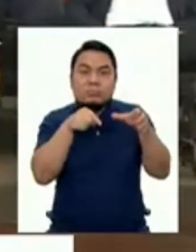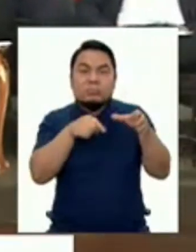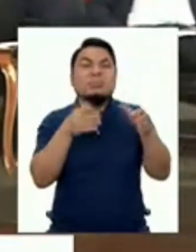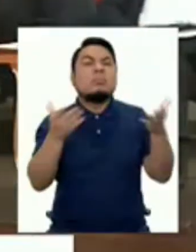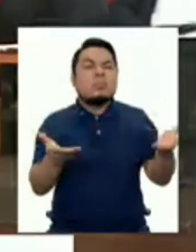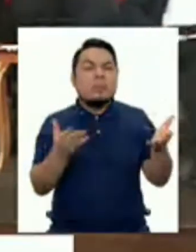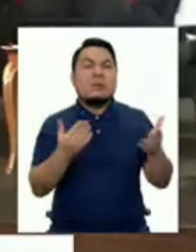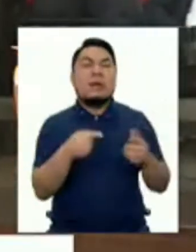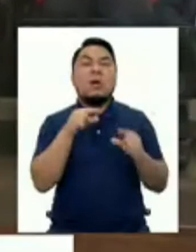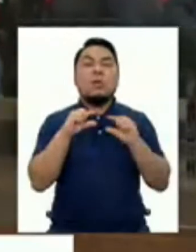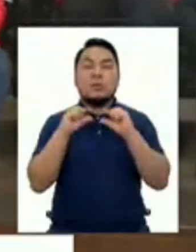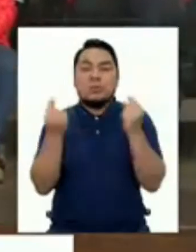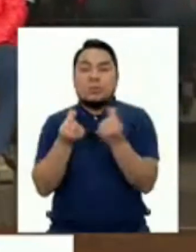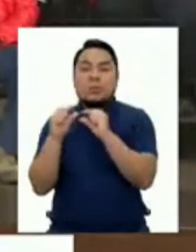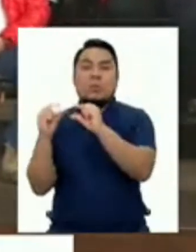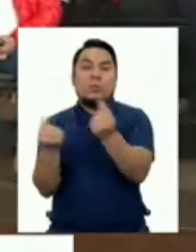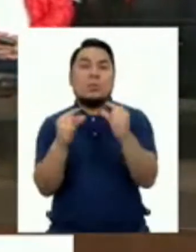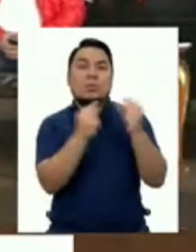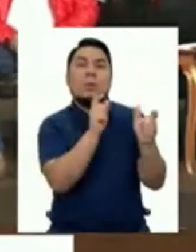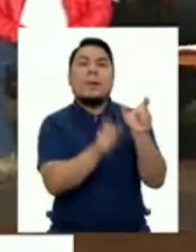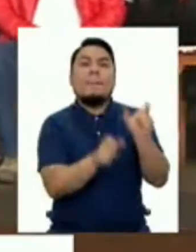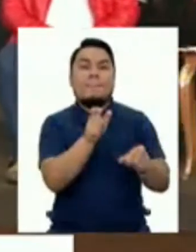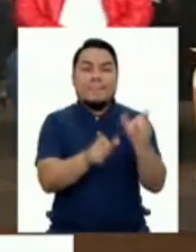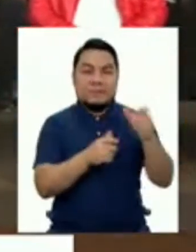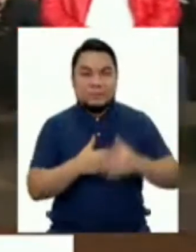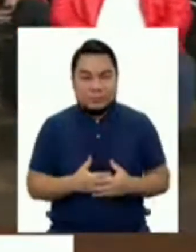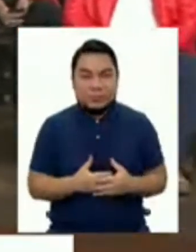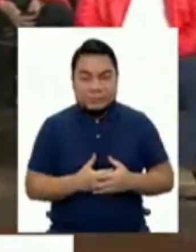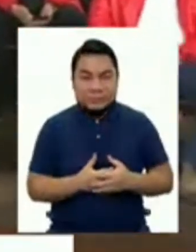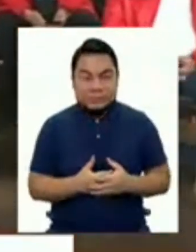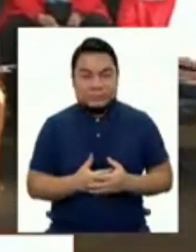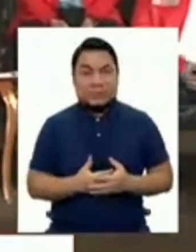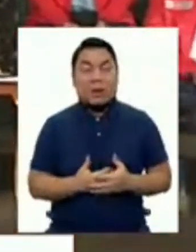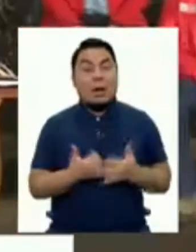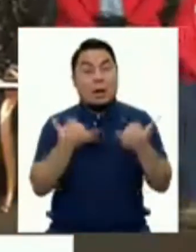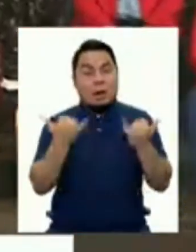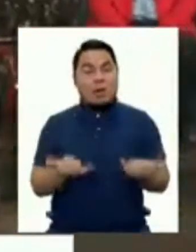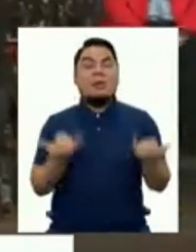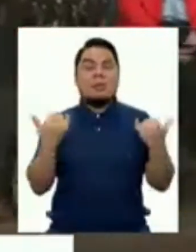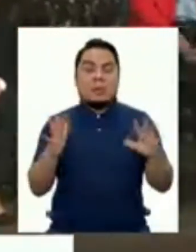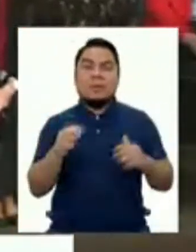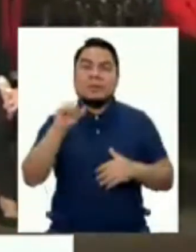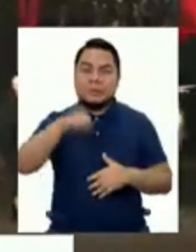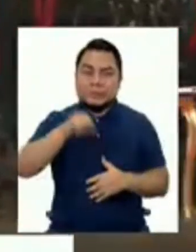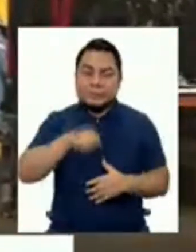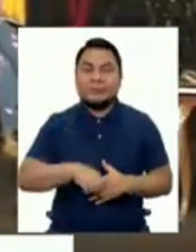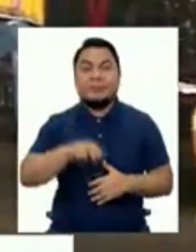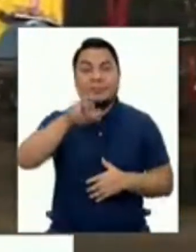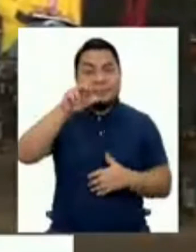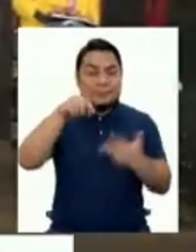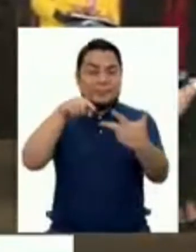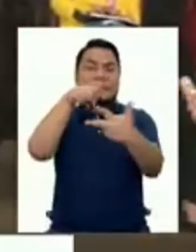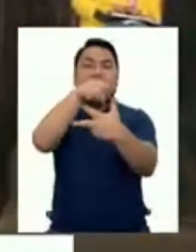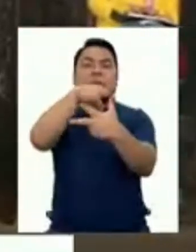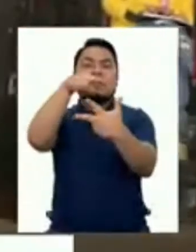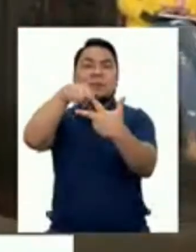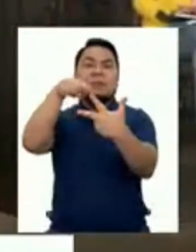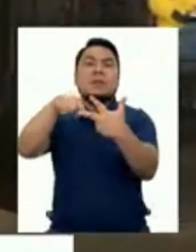por grupos de personas. Hemos determinado 3